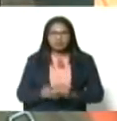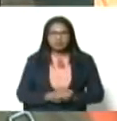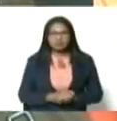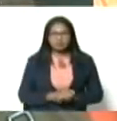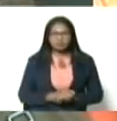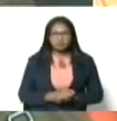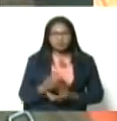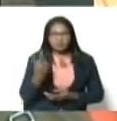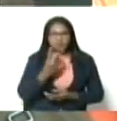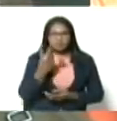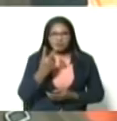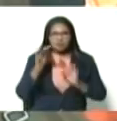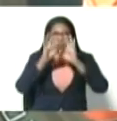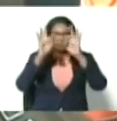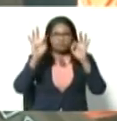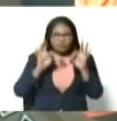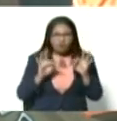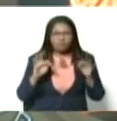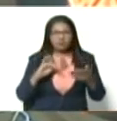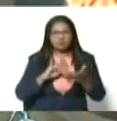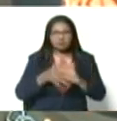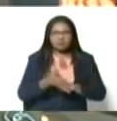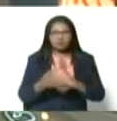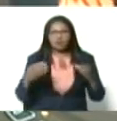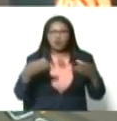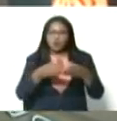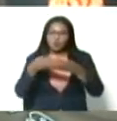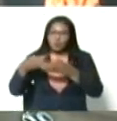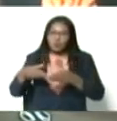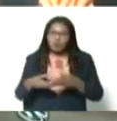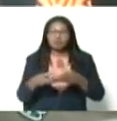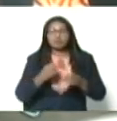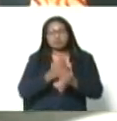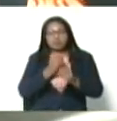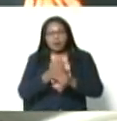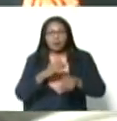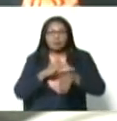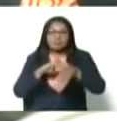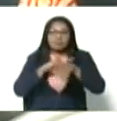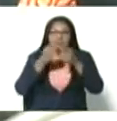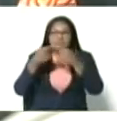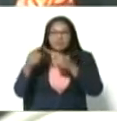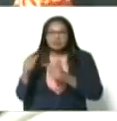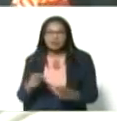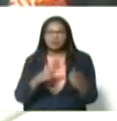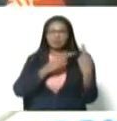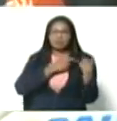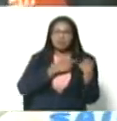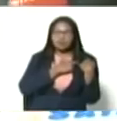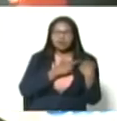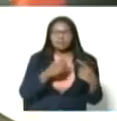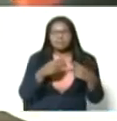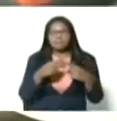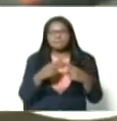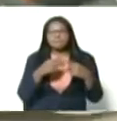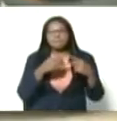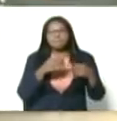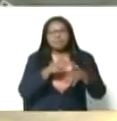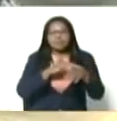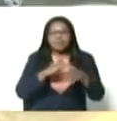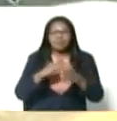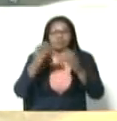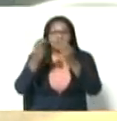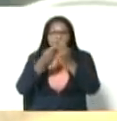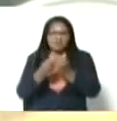maneras. Venimos trabajando con mesas de trabajo con los distintos ministerios que tienen responsabilidad en el área, con el Ministerio de Finanzas, Comercio